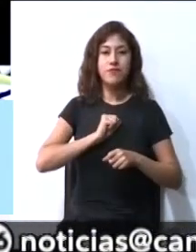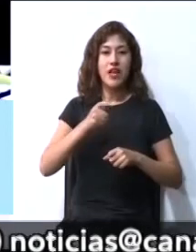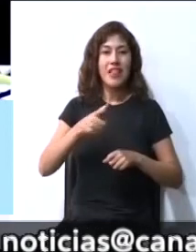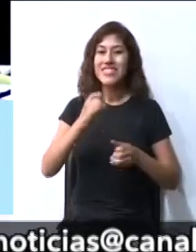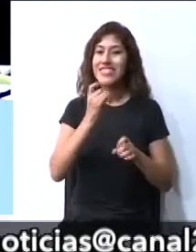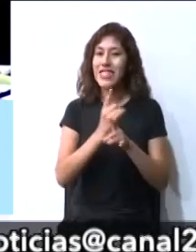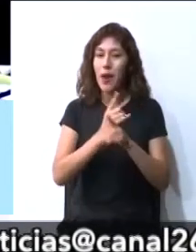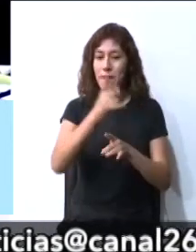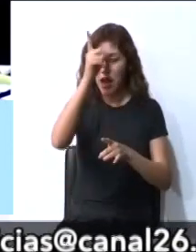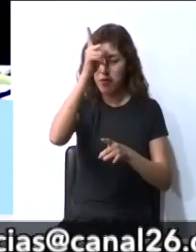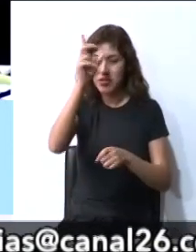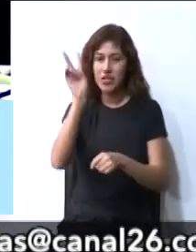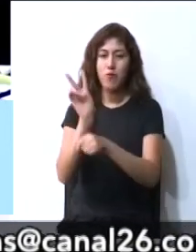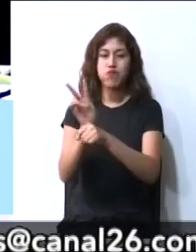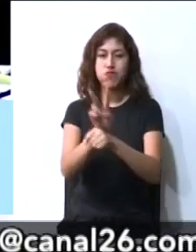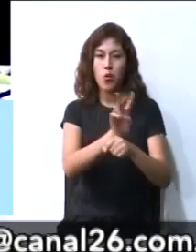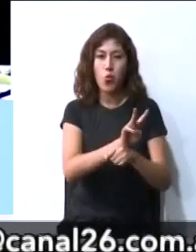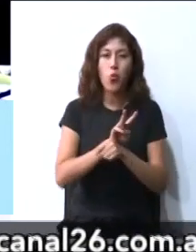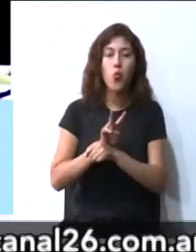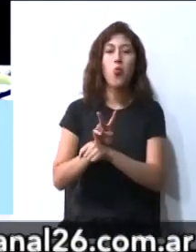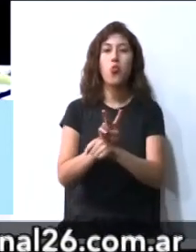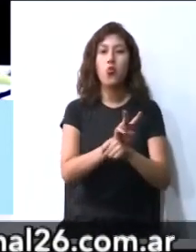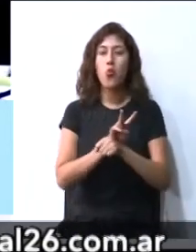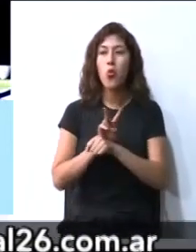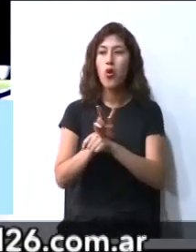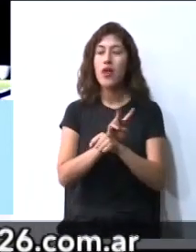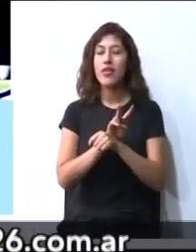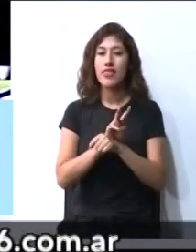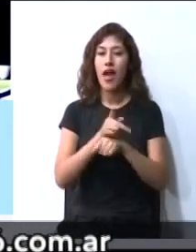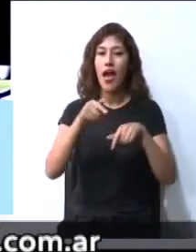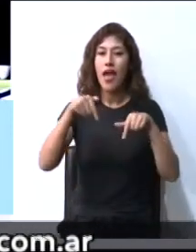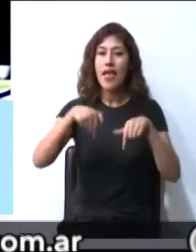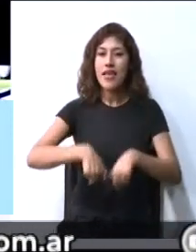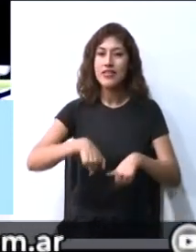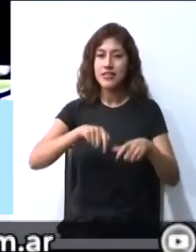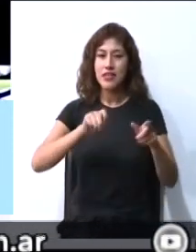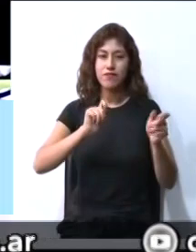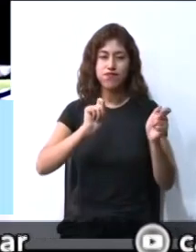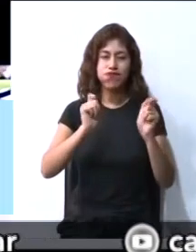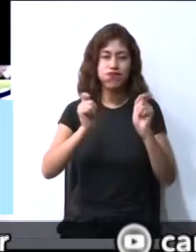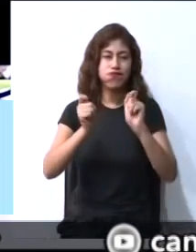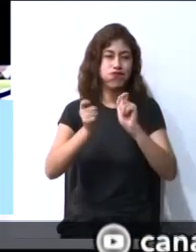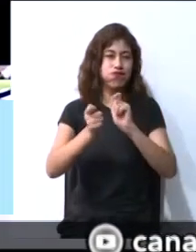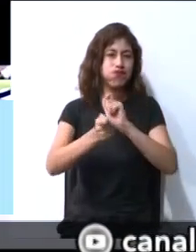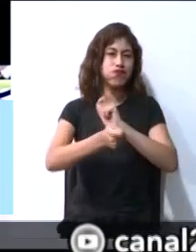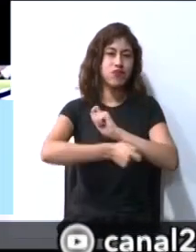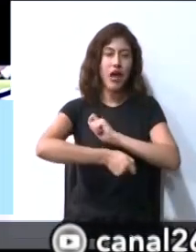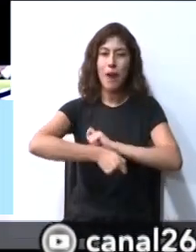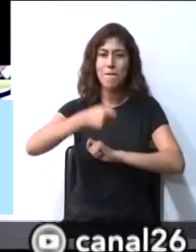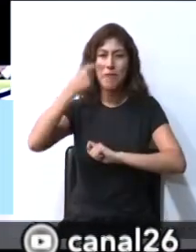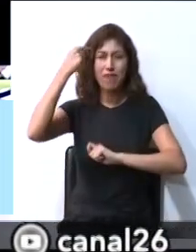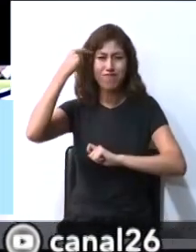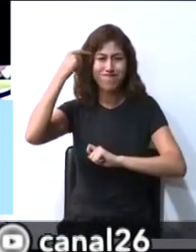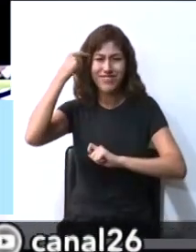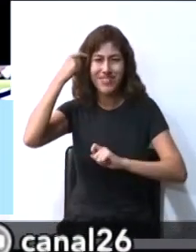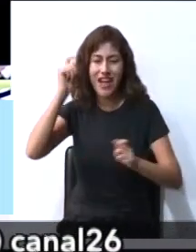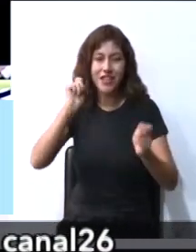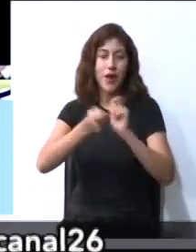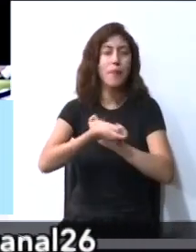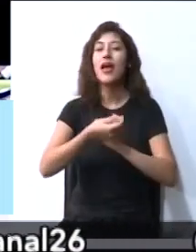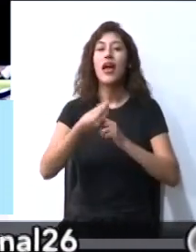los va a cuidar. Es un cambio enorme. Te cambia la mentalidad, vivimos más